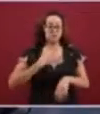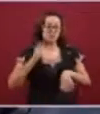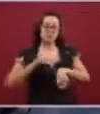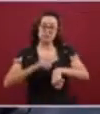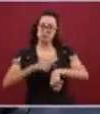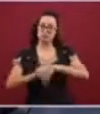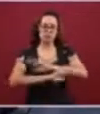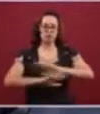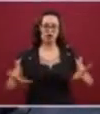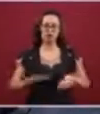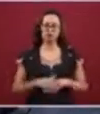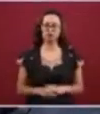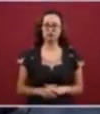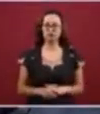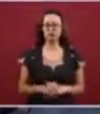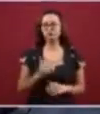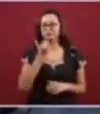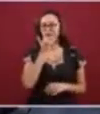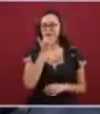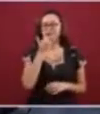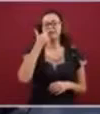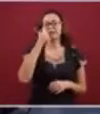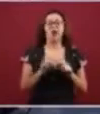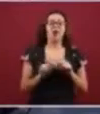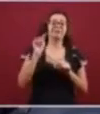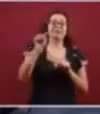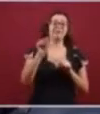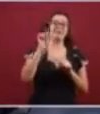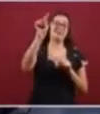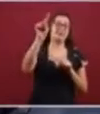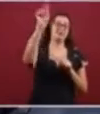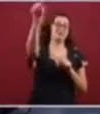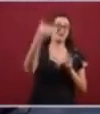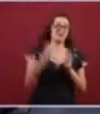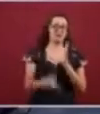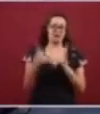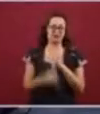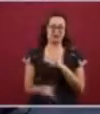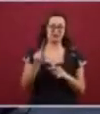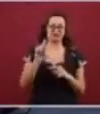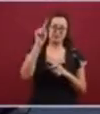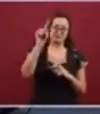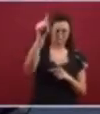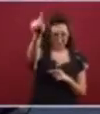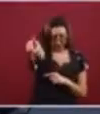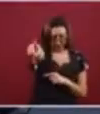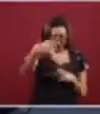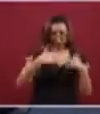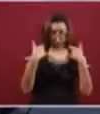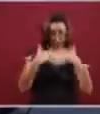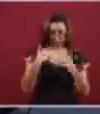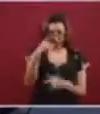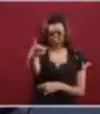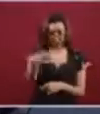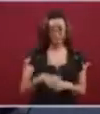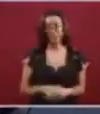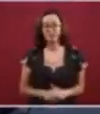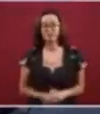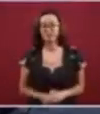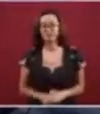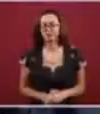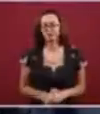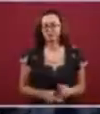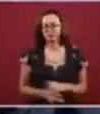tiempo. Me quiero ir hacia atrás porque no hemos hecho a aquel joven que está ahí.